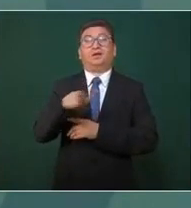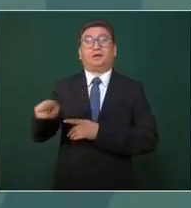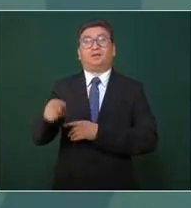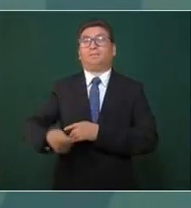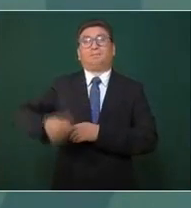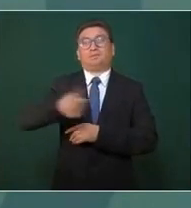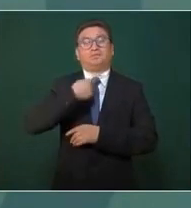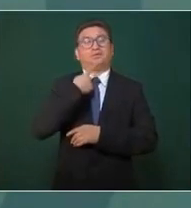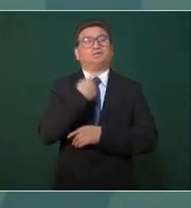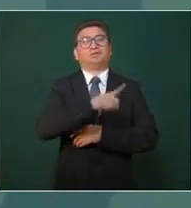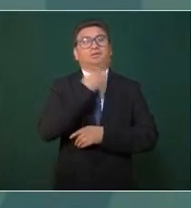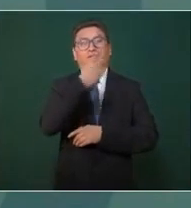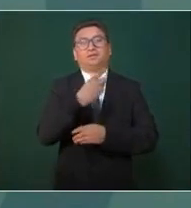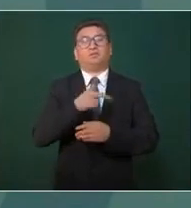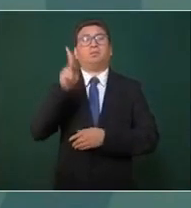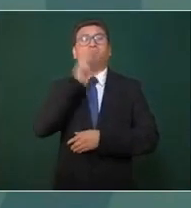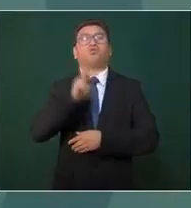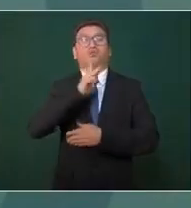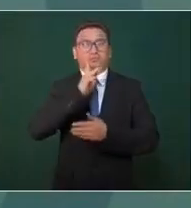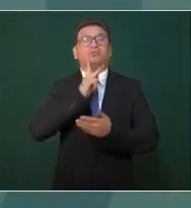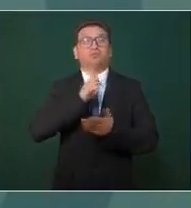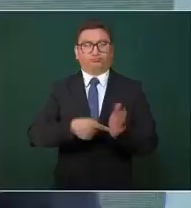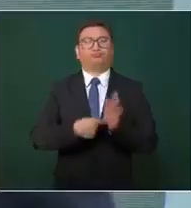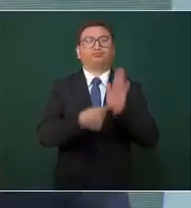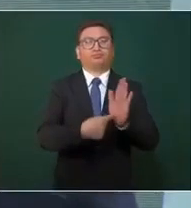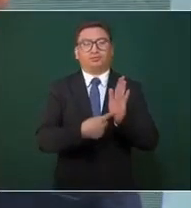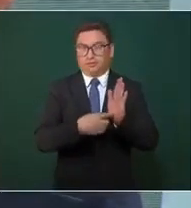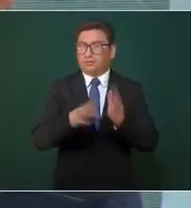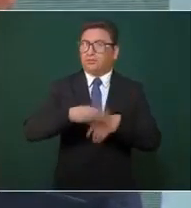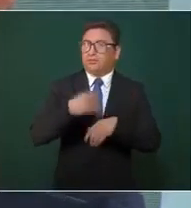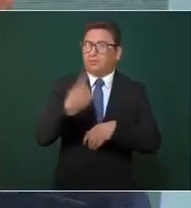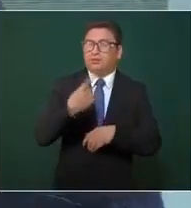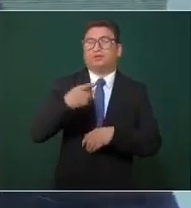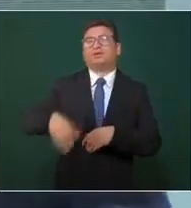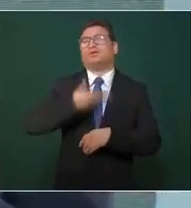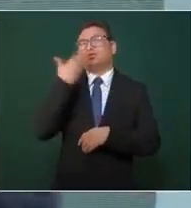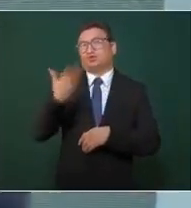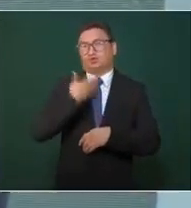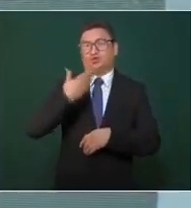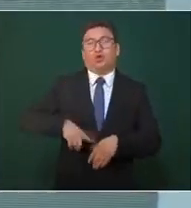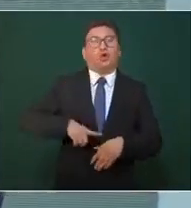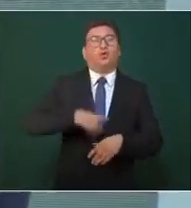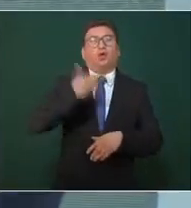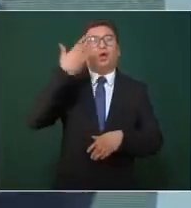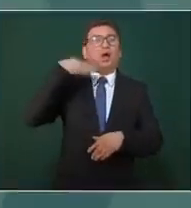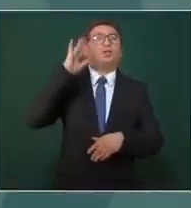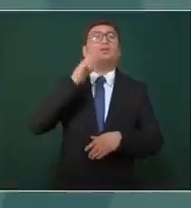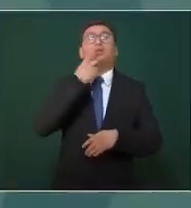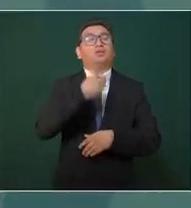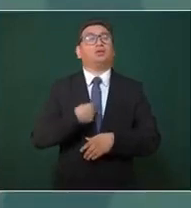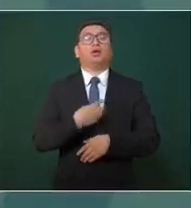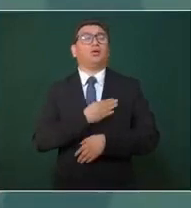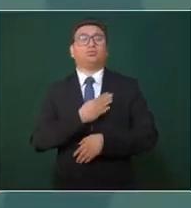primero en denunciarlo y en presentar las pruebas, porque como son los conservadores, se la daban de gente de